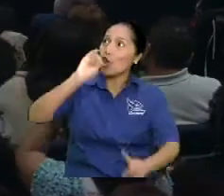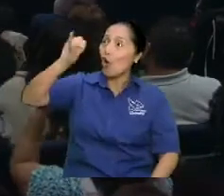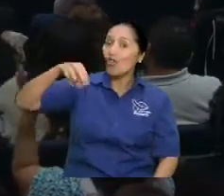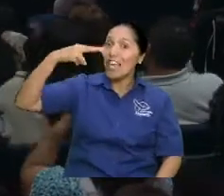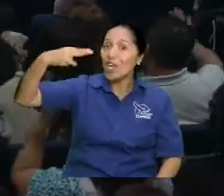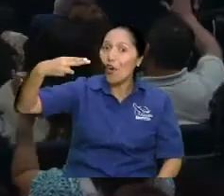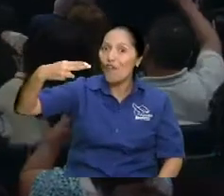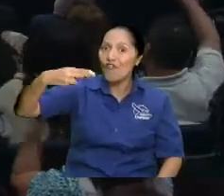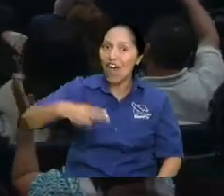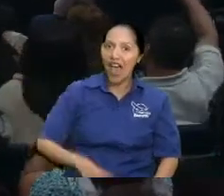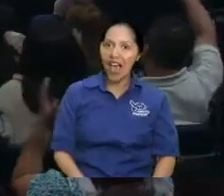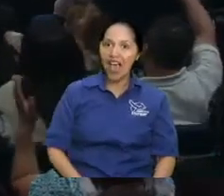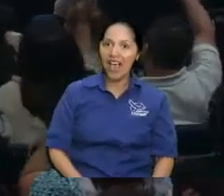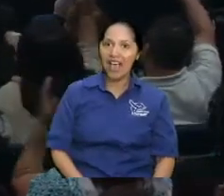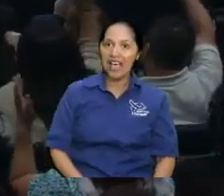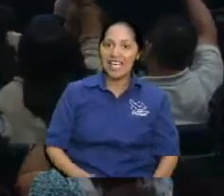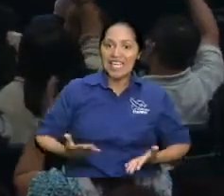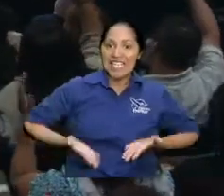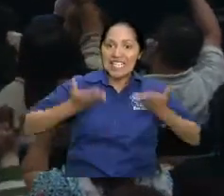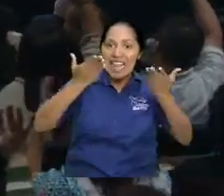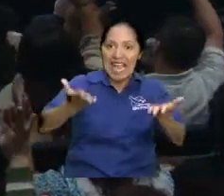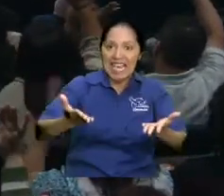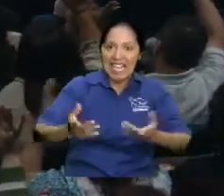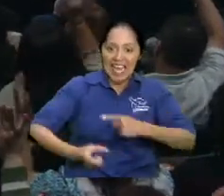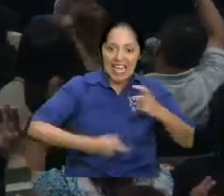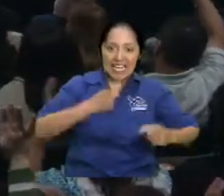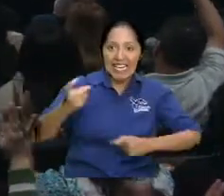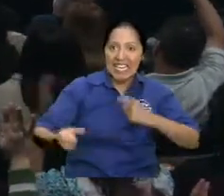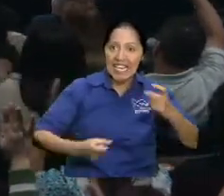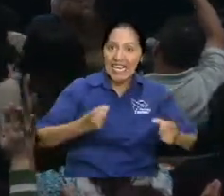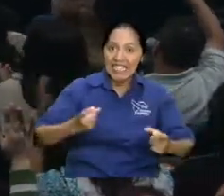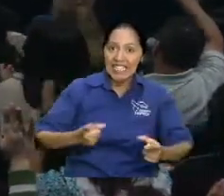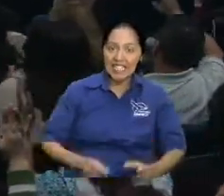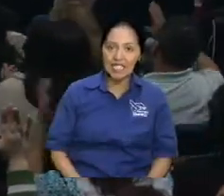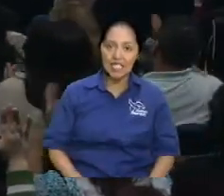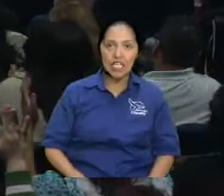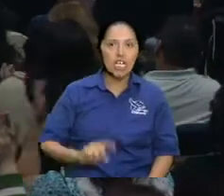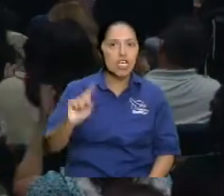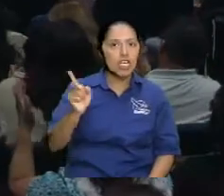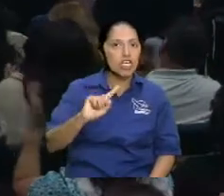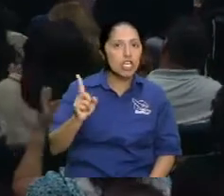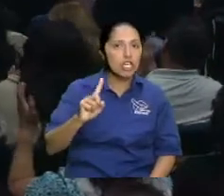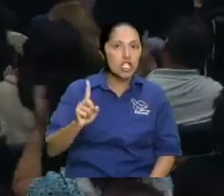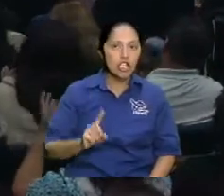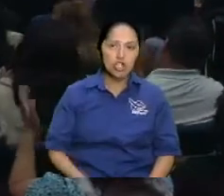añade con ella tristeza. Eso es lo que dice la Biblia. Entonces, fíjense pues, mire.